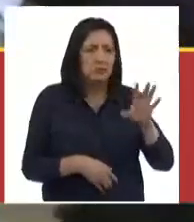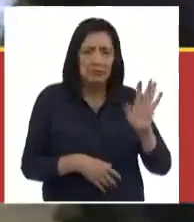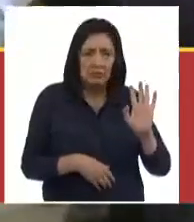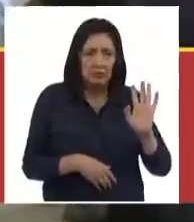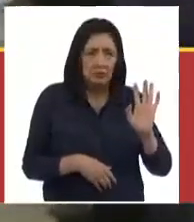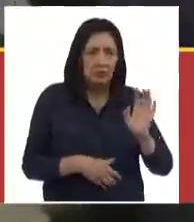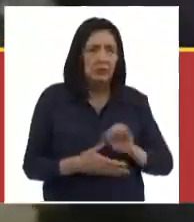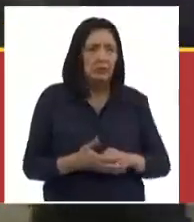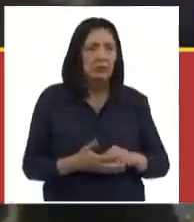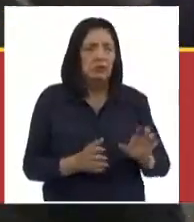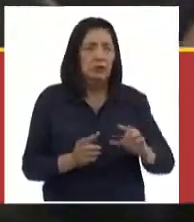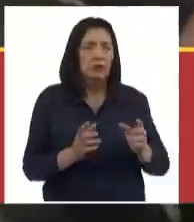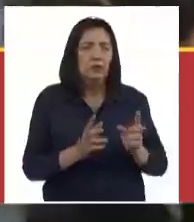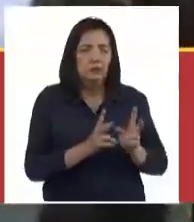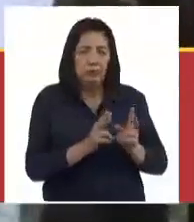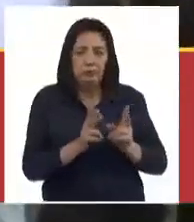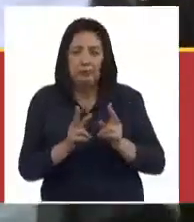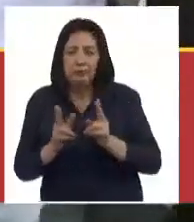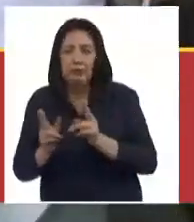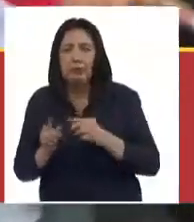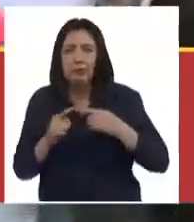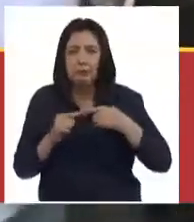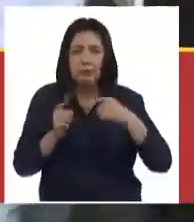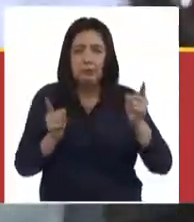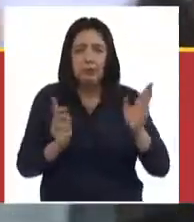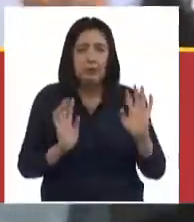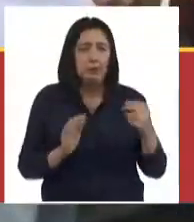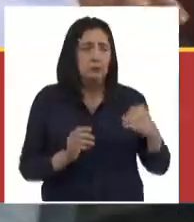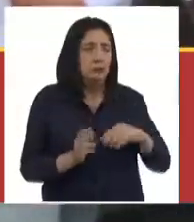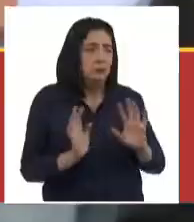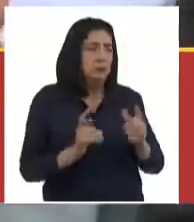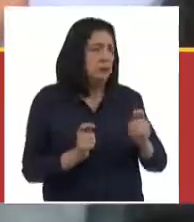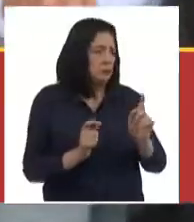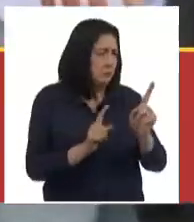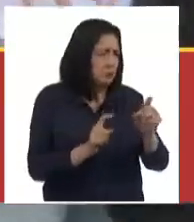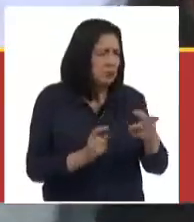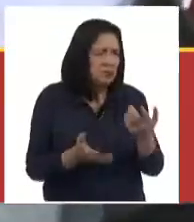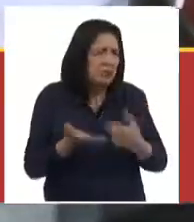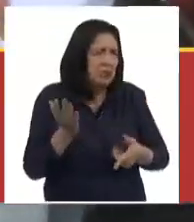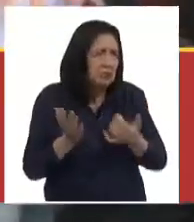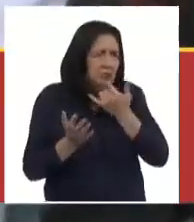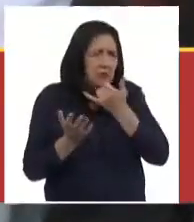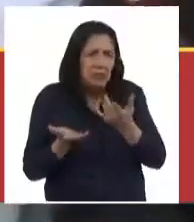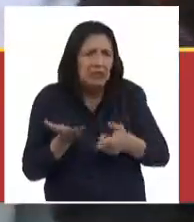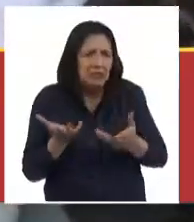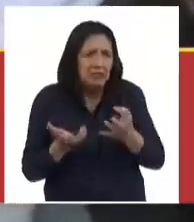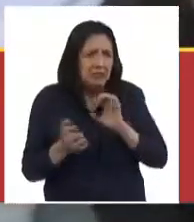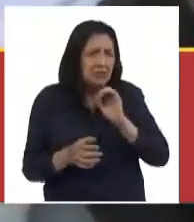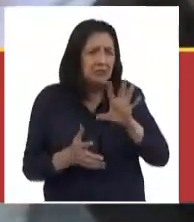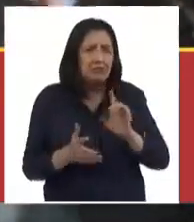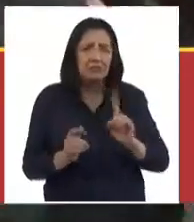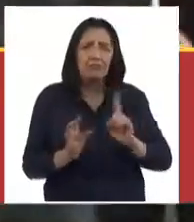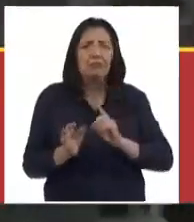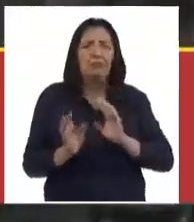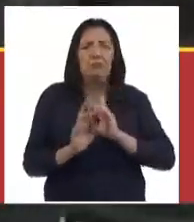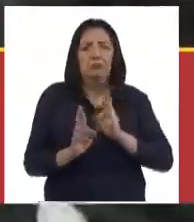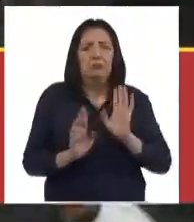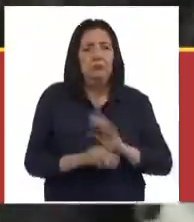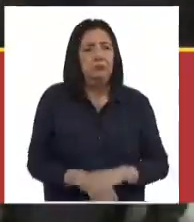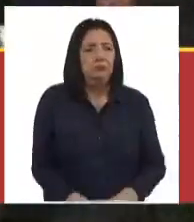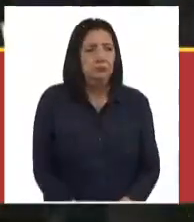están editando su mensaje. Nosotros hemos tratado de preguntarle a qué cosa se refiere y no nos ha querido